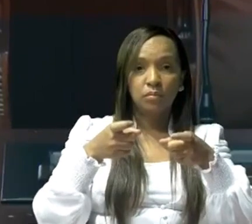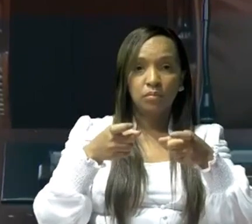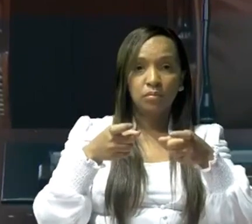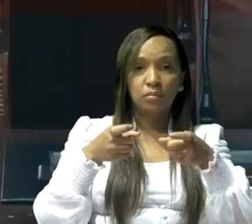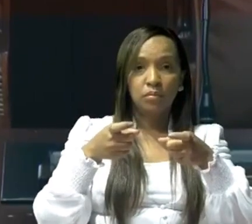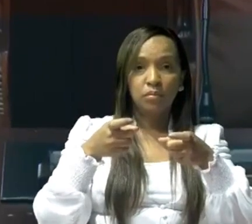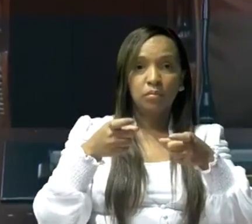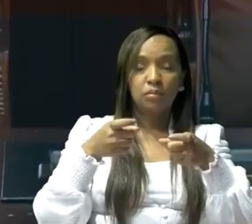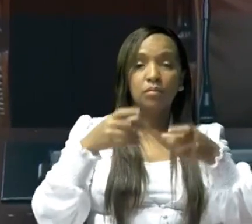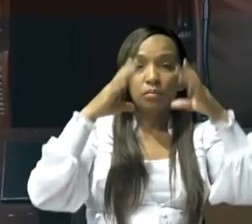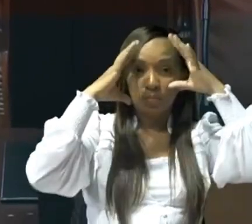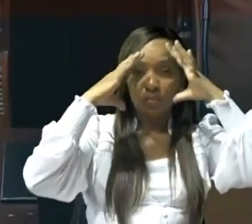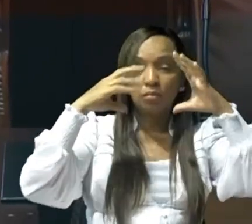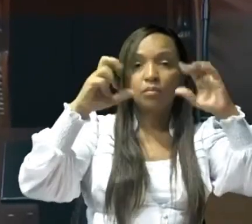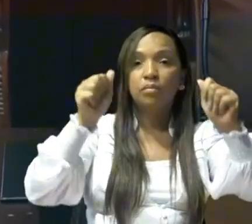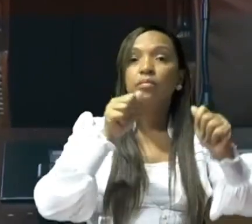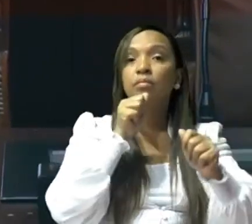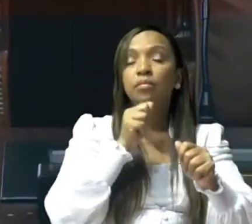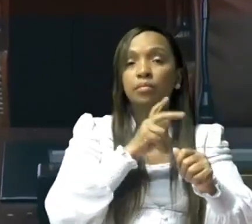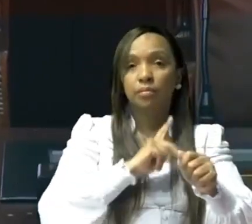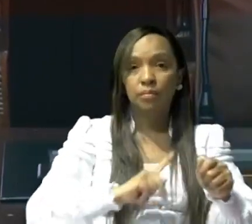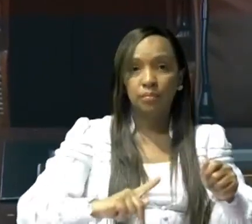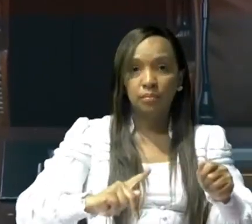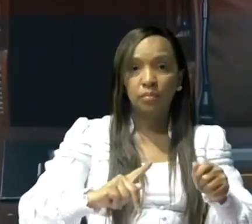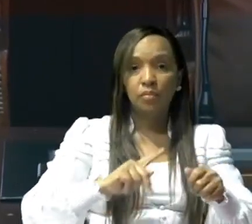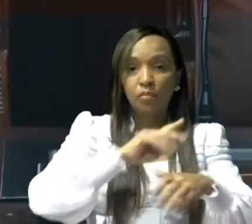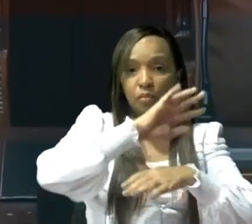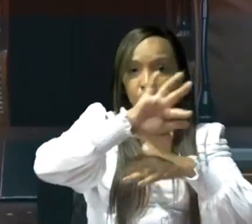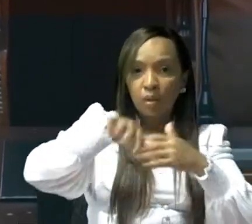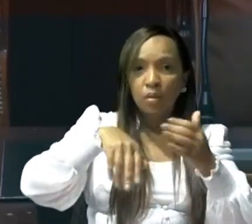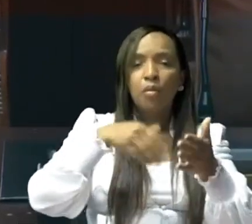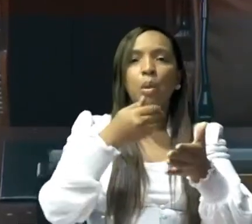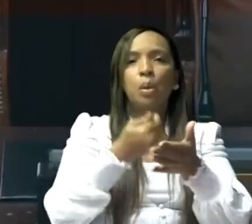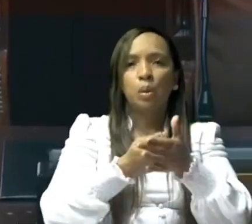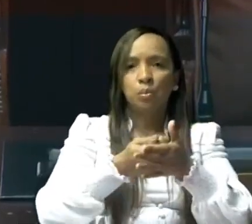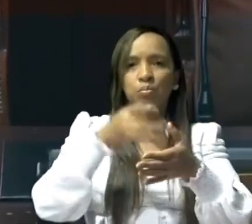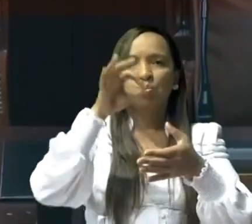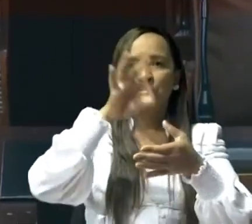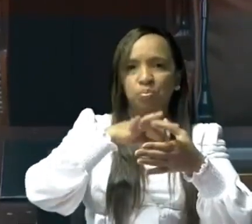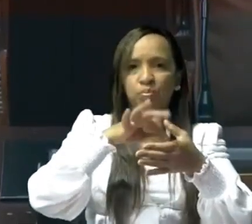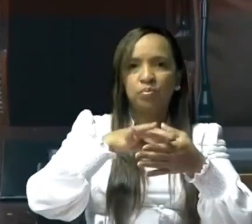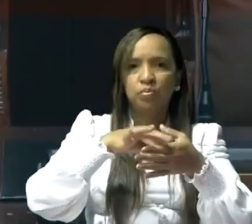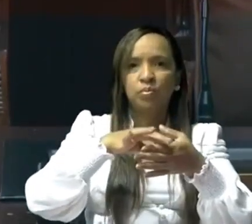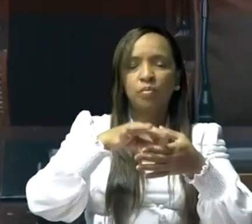serán juramentados como la dirección de bufete directivo de la Cámara de Diputados.